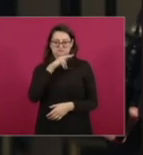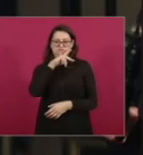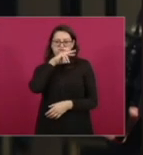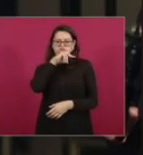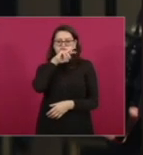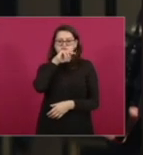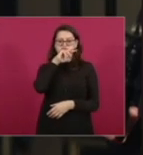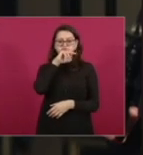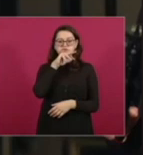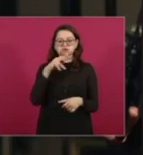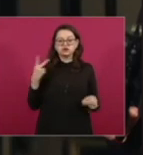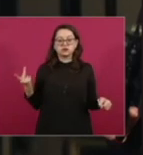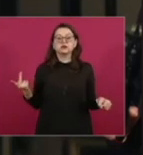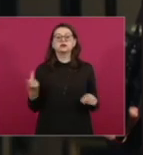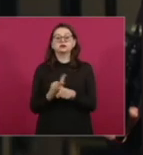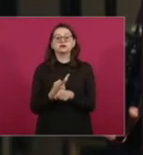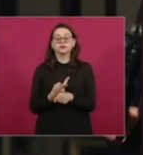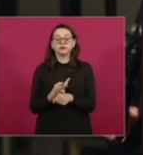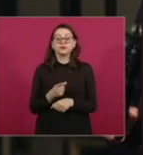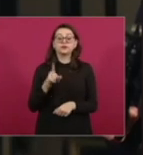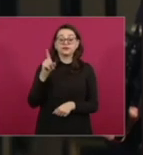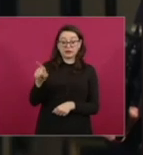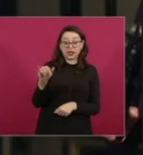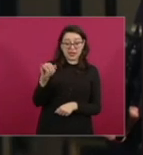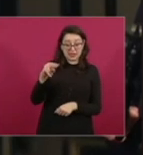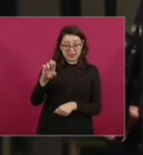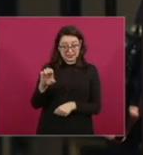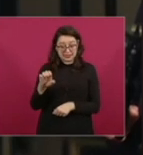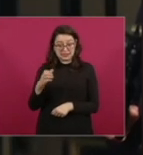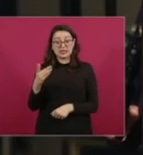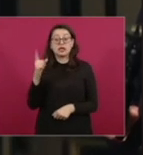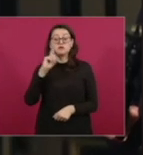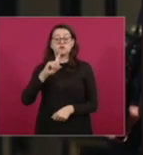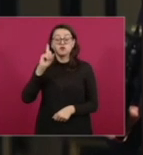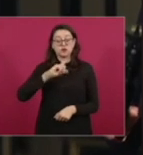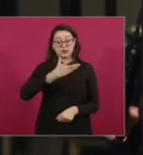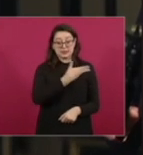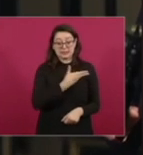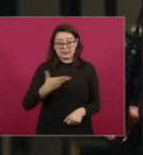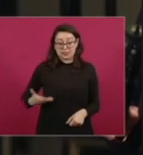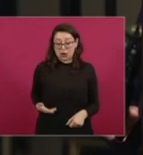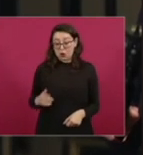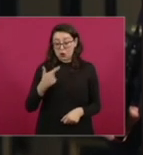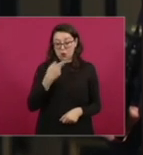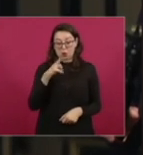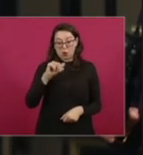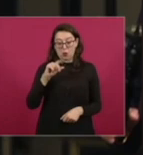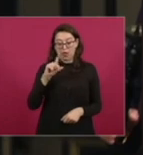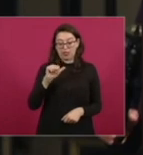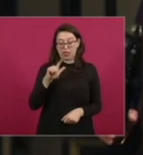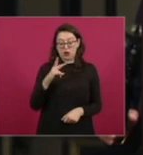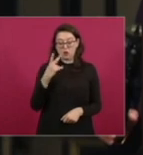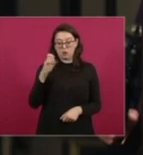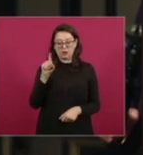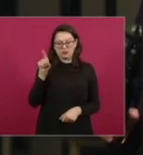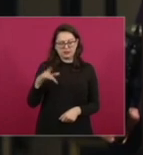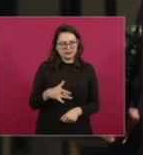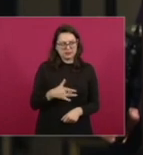la actual consejera presidenta del INE, Guadalupe Tadei, ya hizo un convenio marco